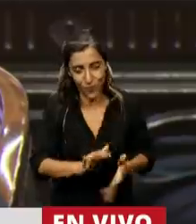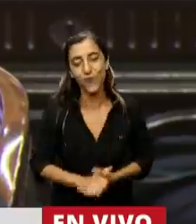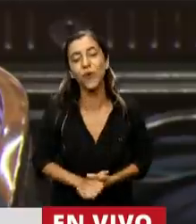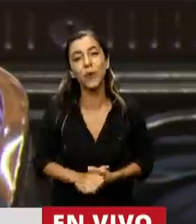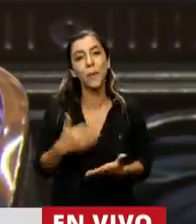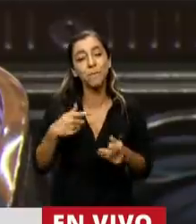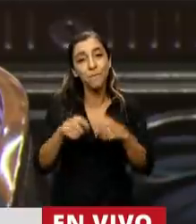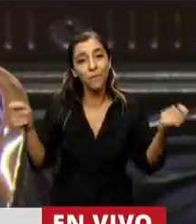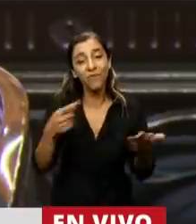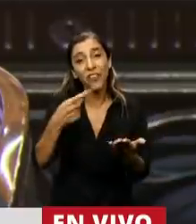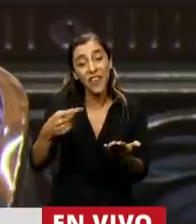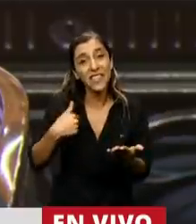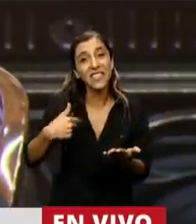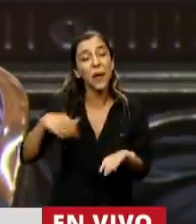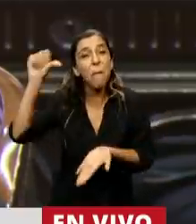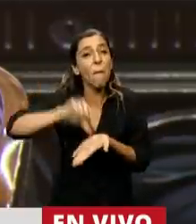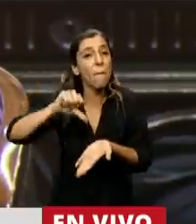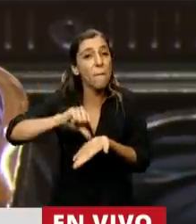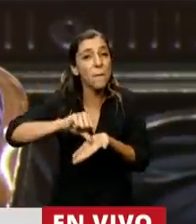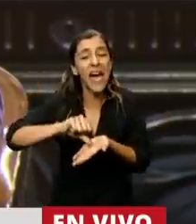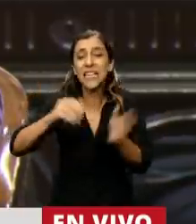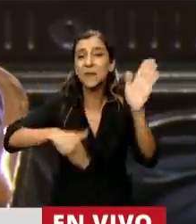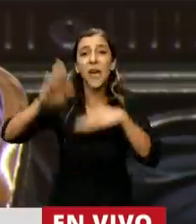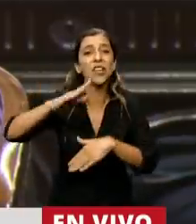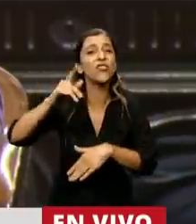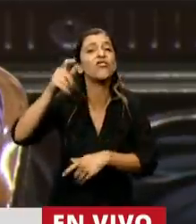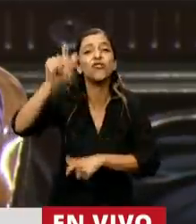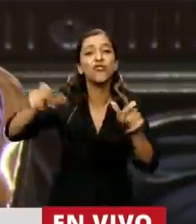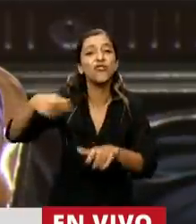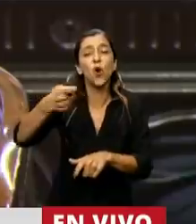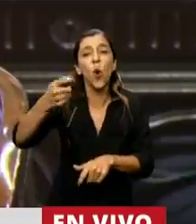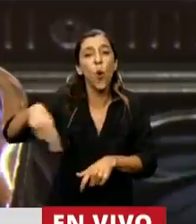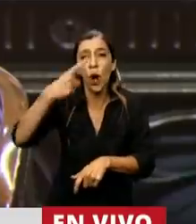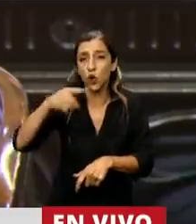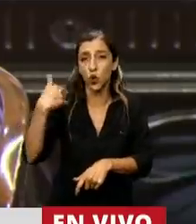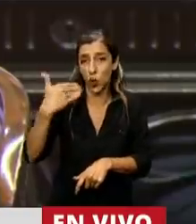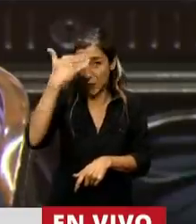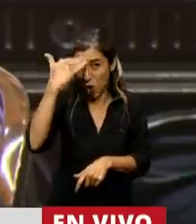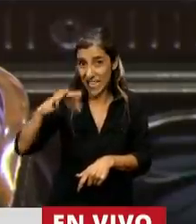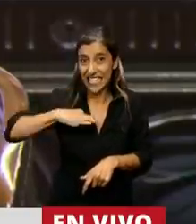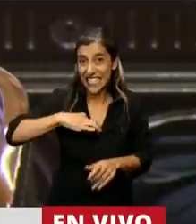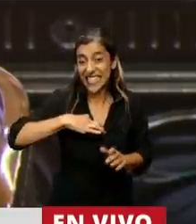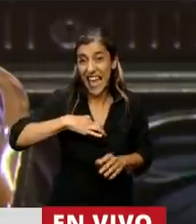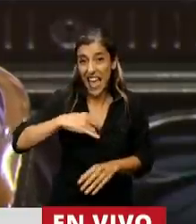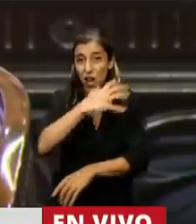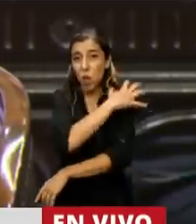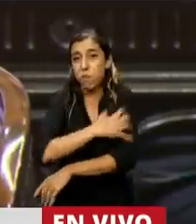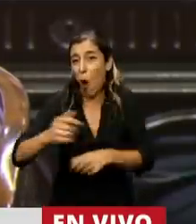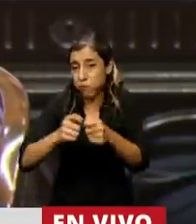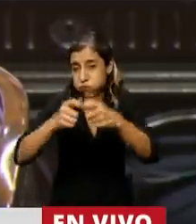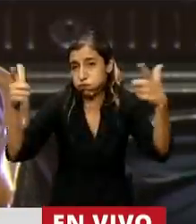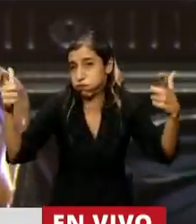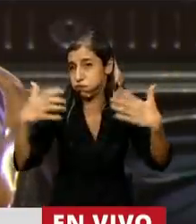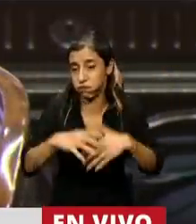en un país en que la mayoría de los julios salen pobres en los últimos 15 años a un ritmo mayor que el resto de la sociedad debe